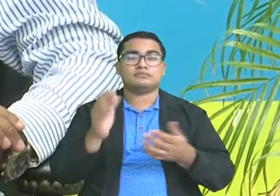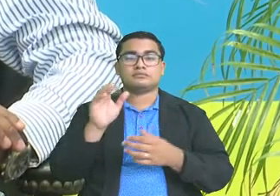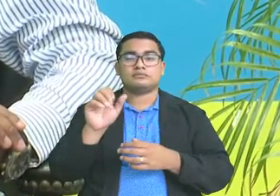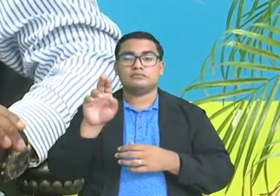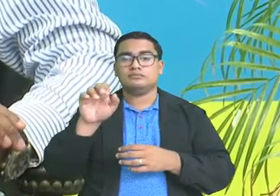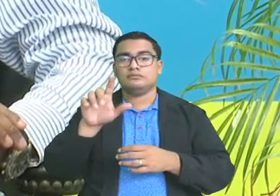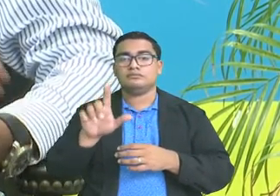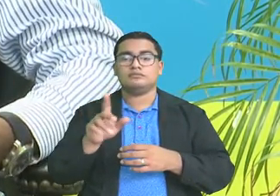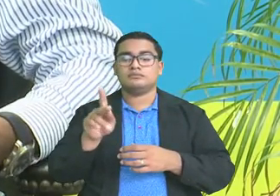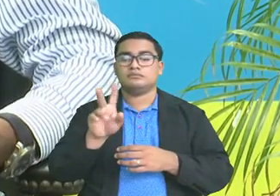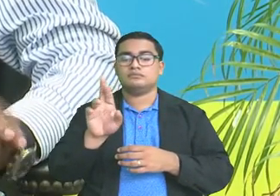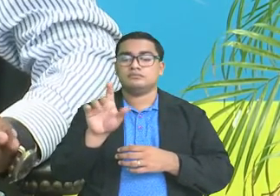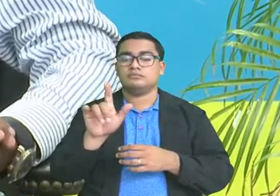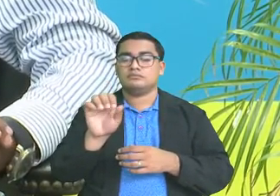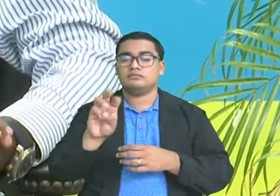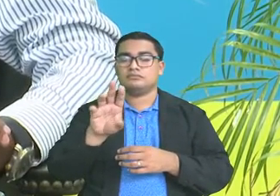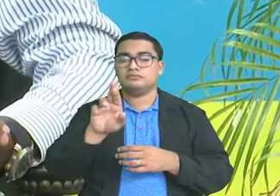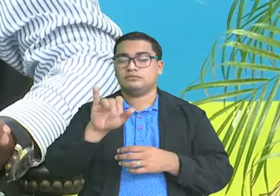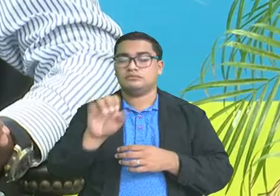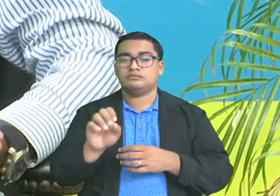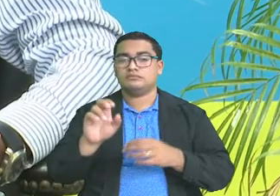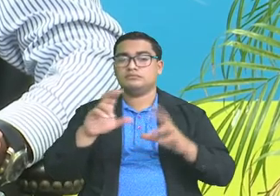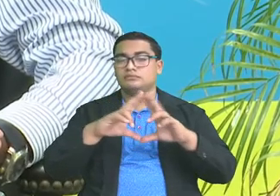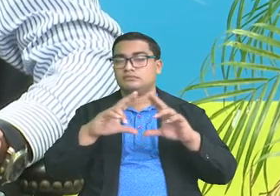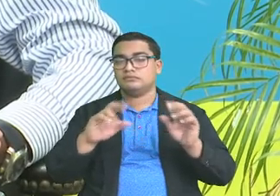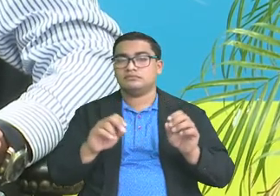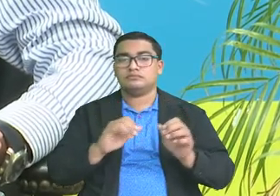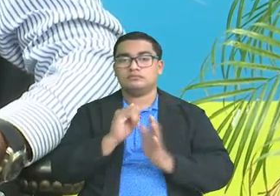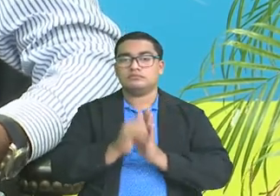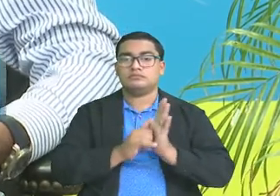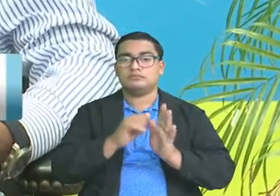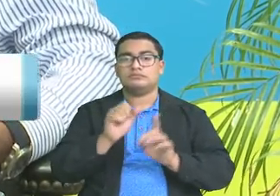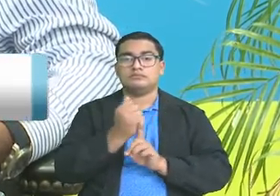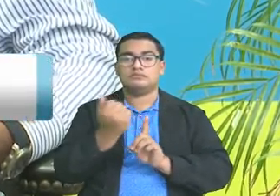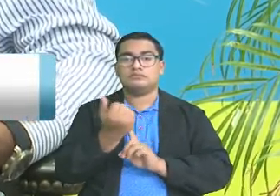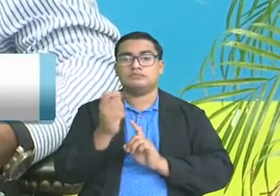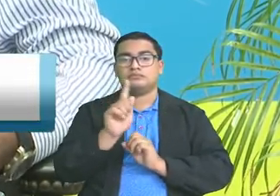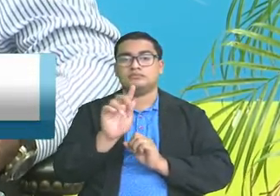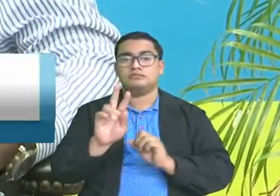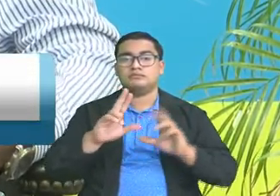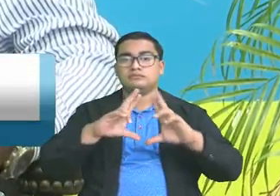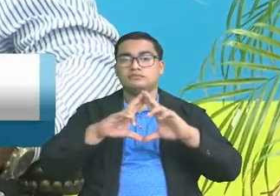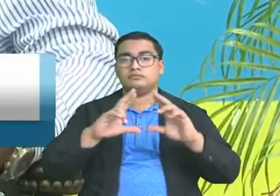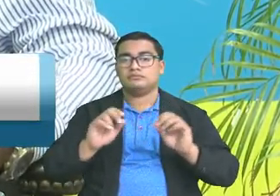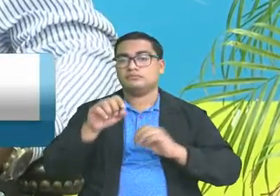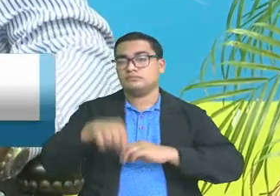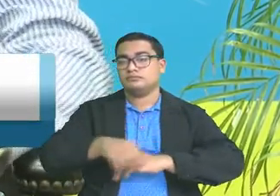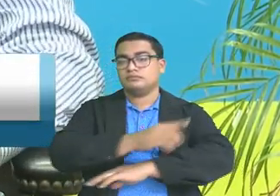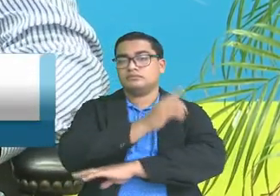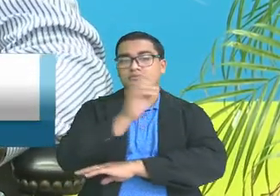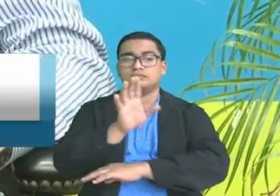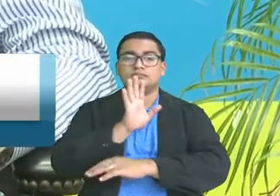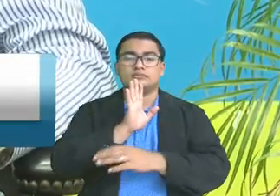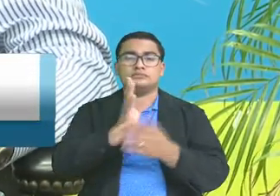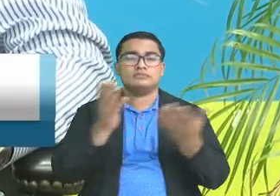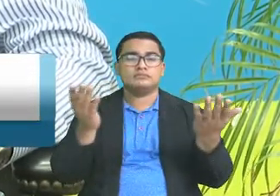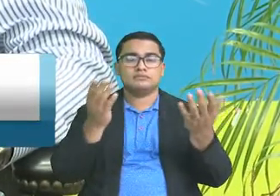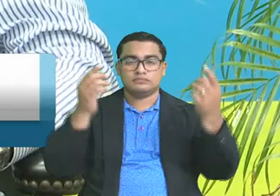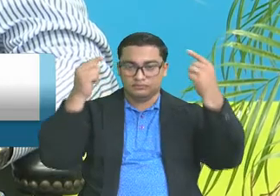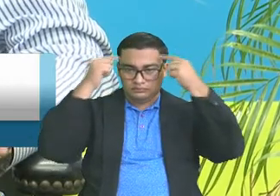Canal Parlamentario Nicaragua y en YouTube como Asamblea TVNIP. El día de hoy estamos hablando sobre la prevención del